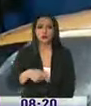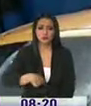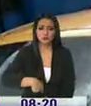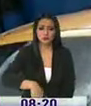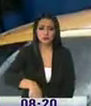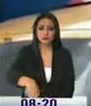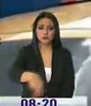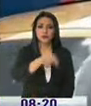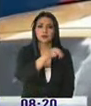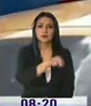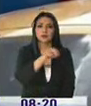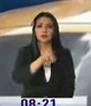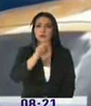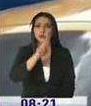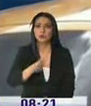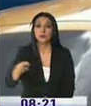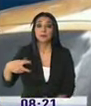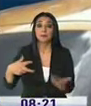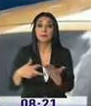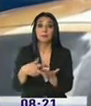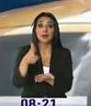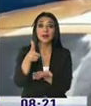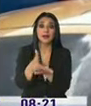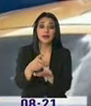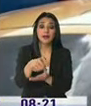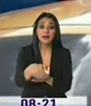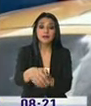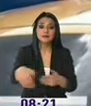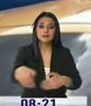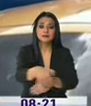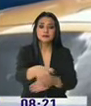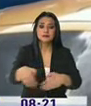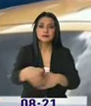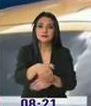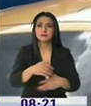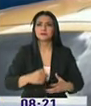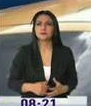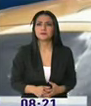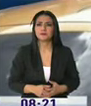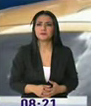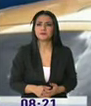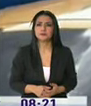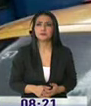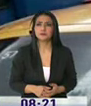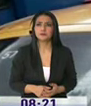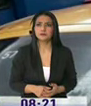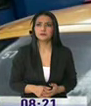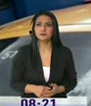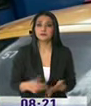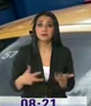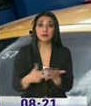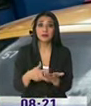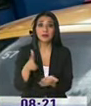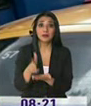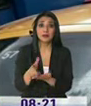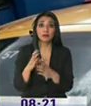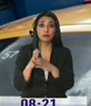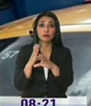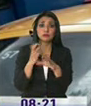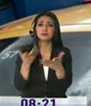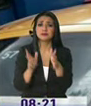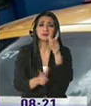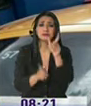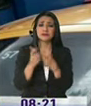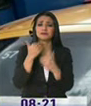¿no? Esta es la parada, esto es casi llegando a Naciones Unidas y Chile. Esta es la parada de buses. Pues no, todo el mundo hace lo que le